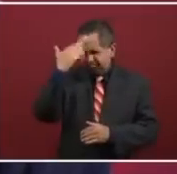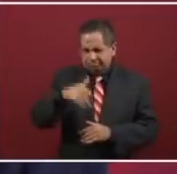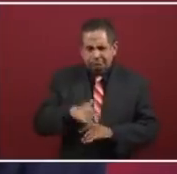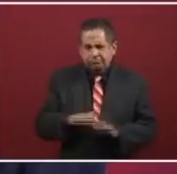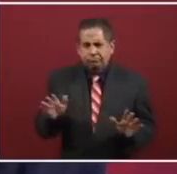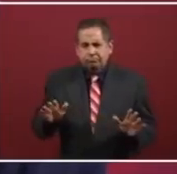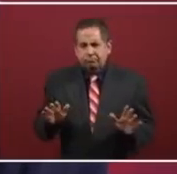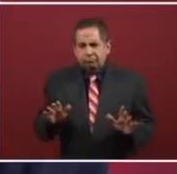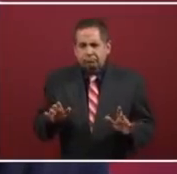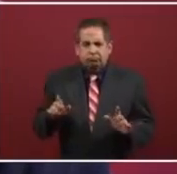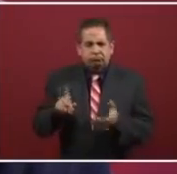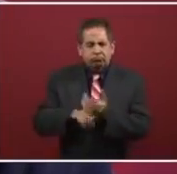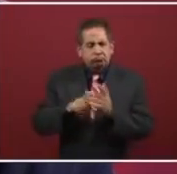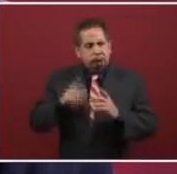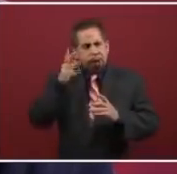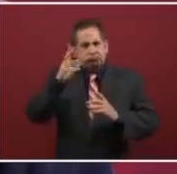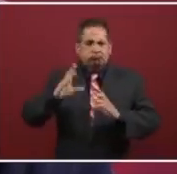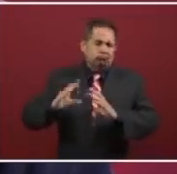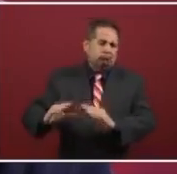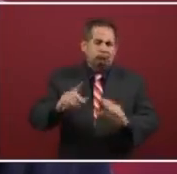para la formación.